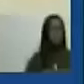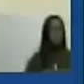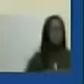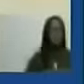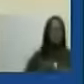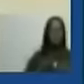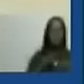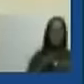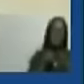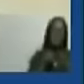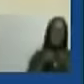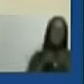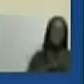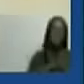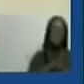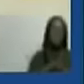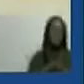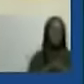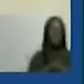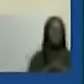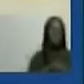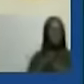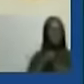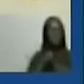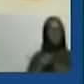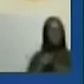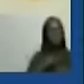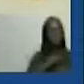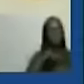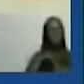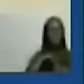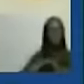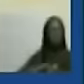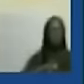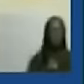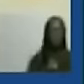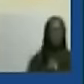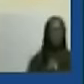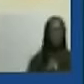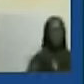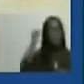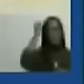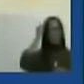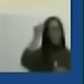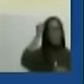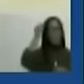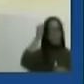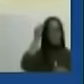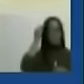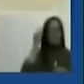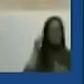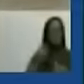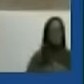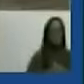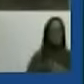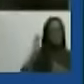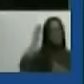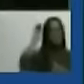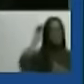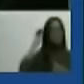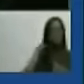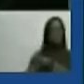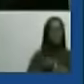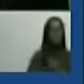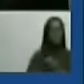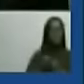va mucho más allá de lo que cualquiera de nosotros puede pensar o prever.